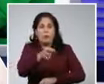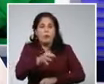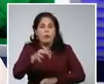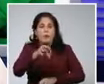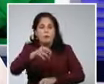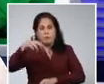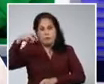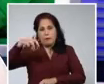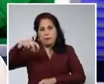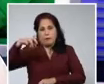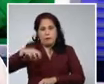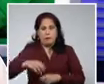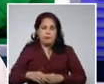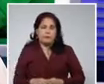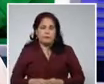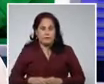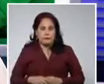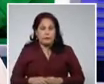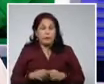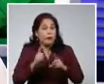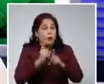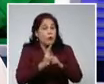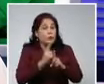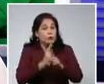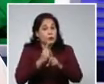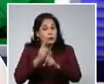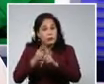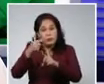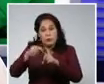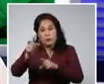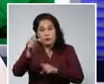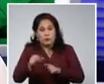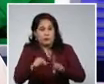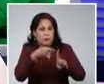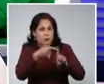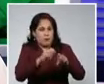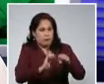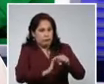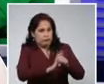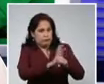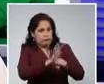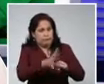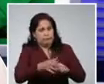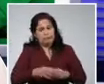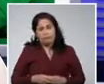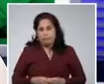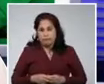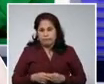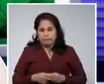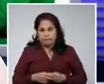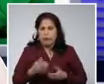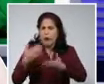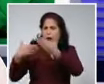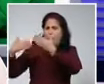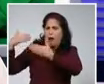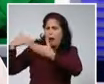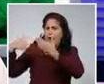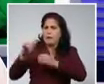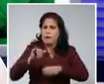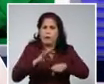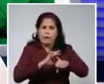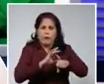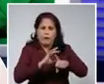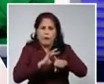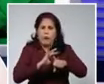Marianao, contacto también de un caso positivo, con antecedentes de enfermedades